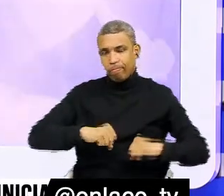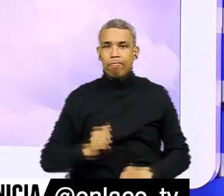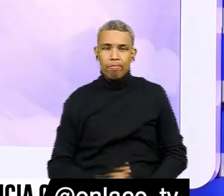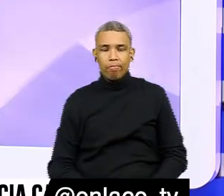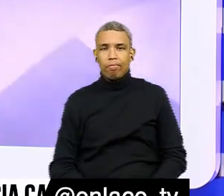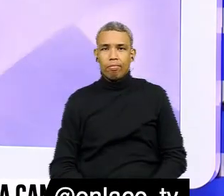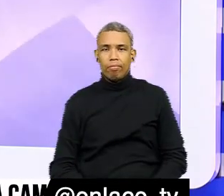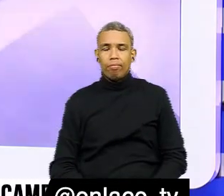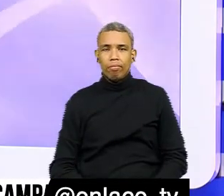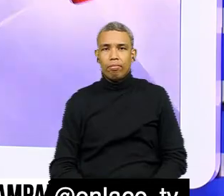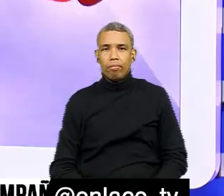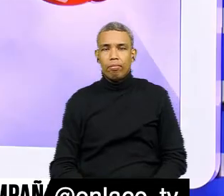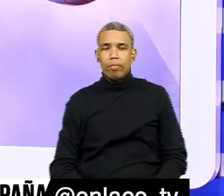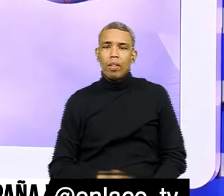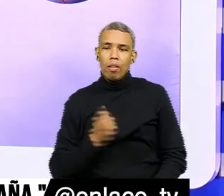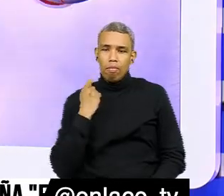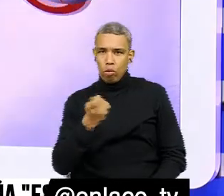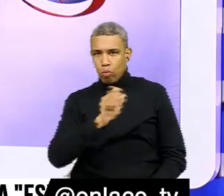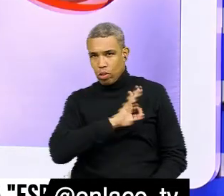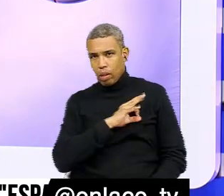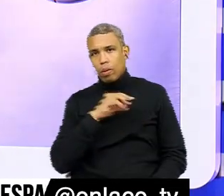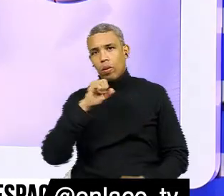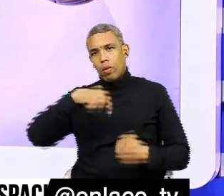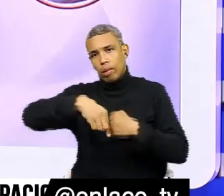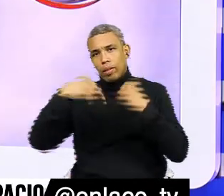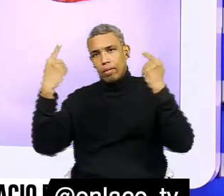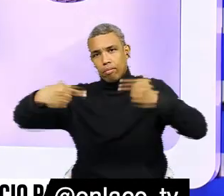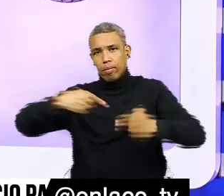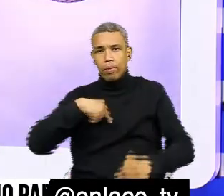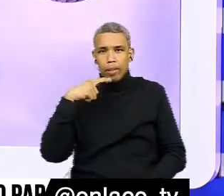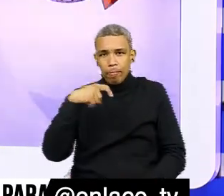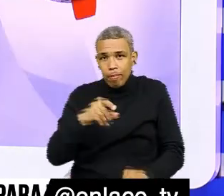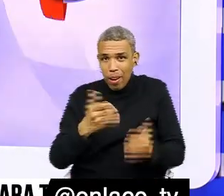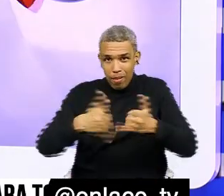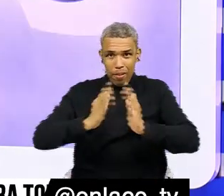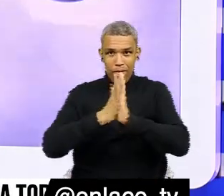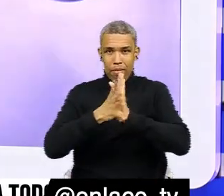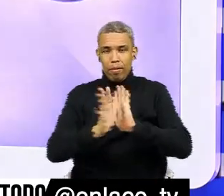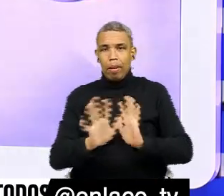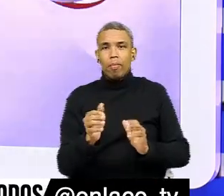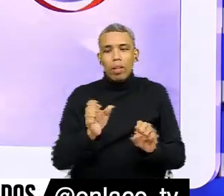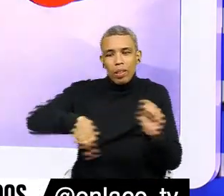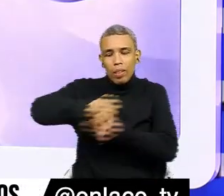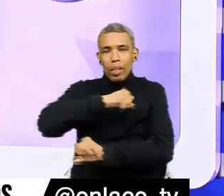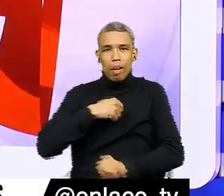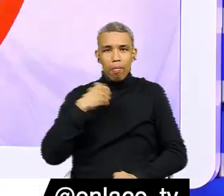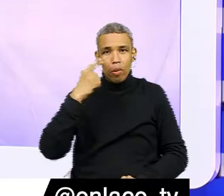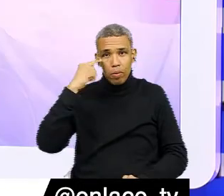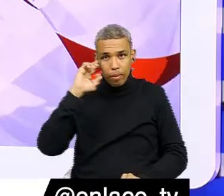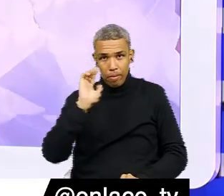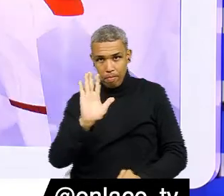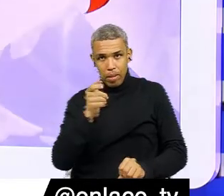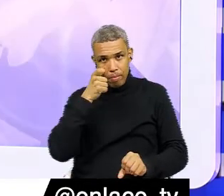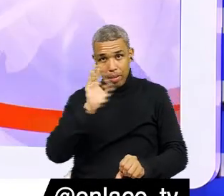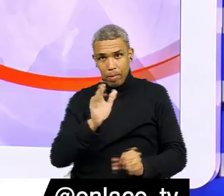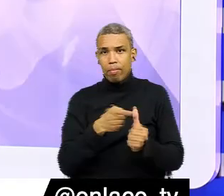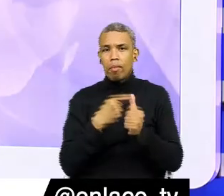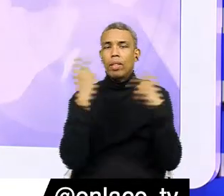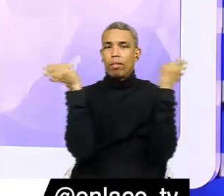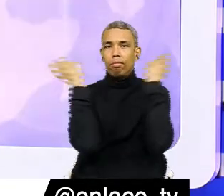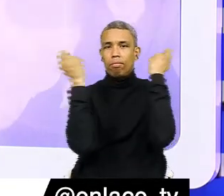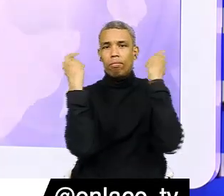Barranca, 23 de julio en Barranca Bermeja. Con esta información nos despedimos. Ya viene Sara Narváez con lo mejor en la mira. Es el momento